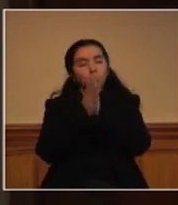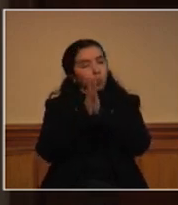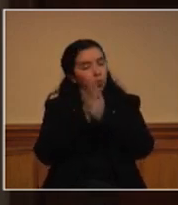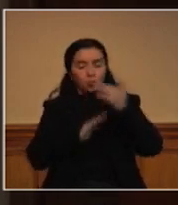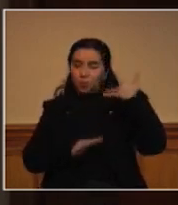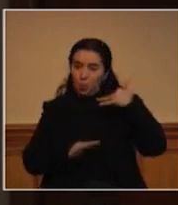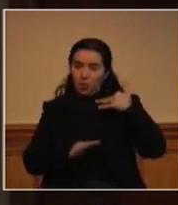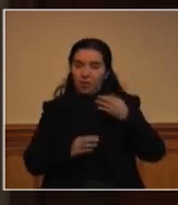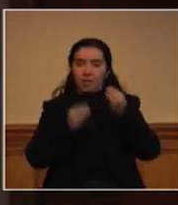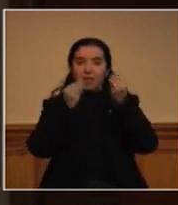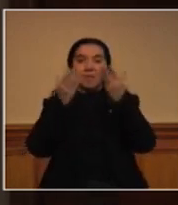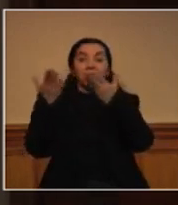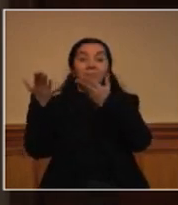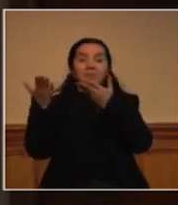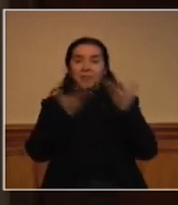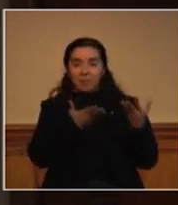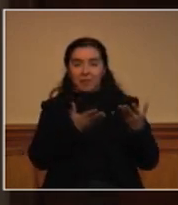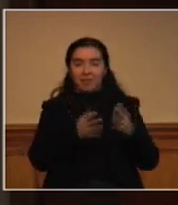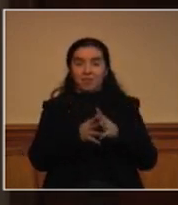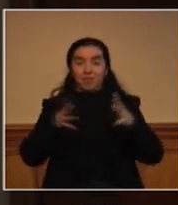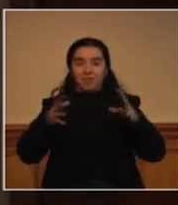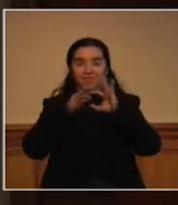gracias.